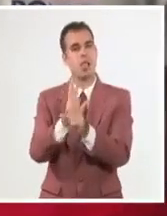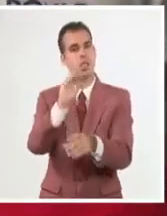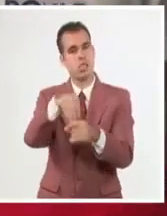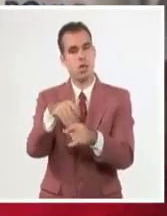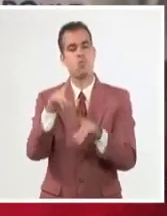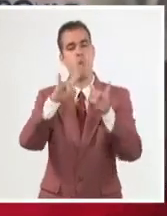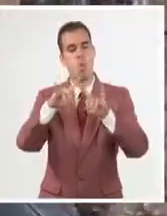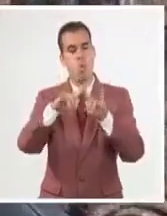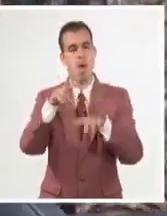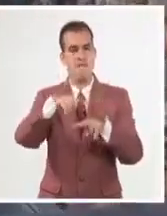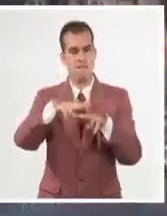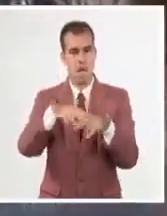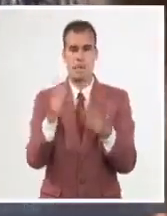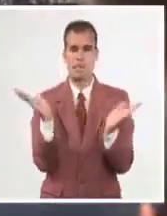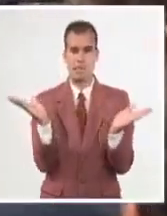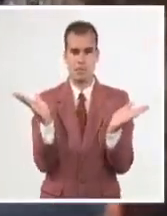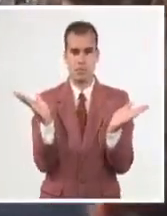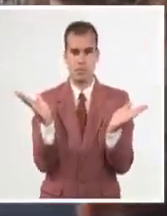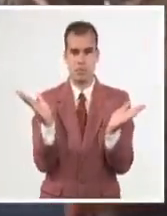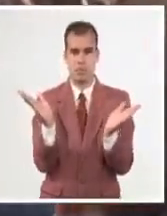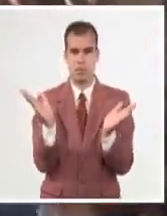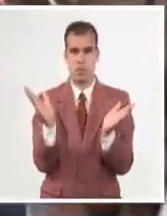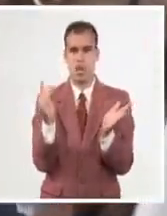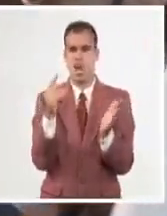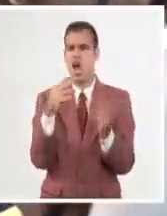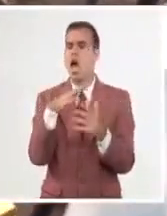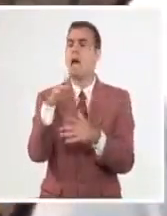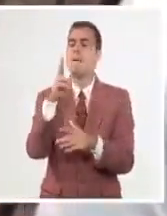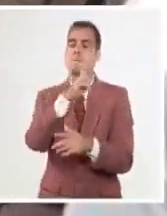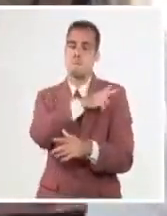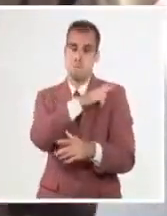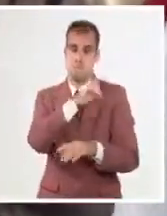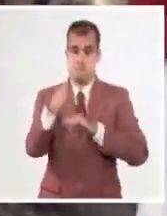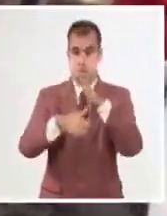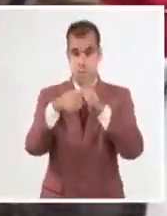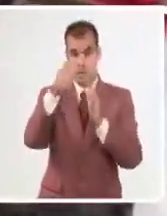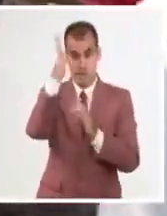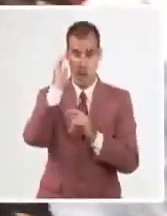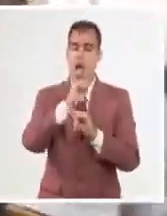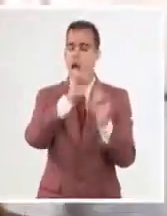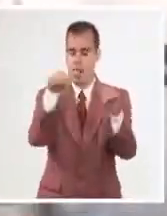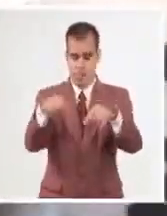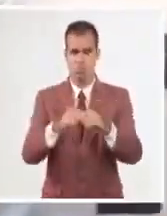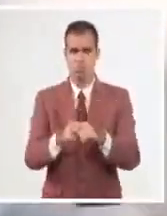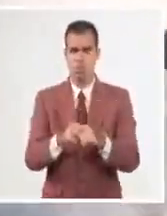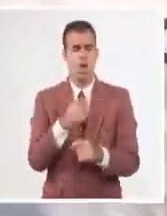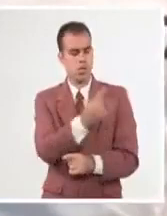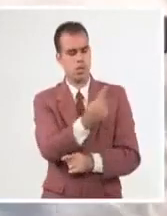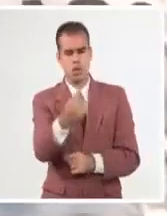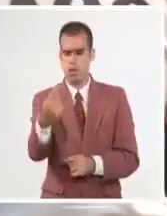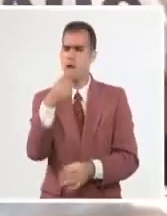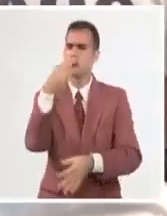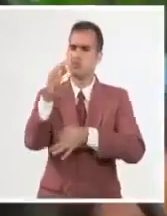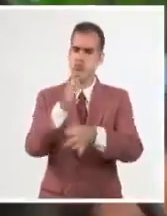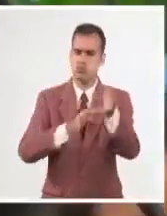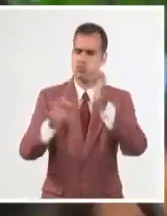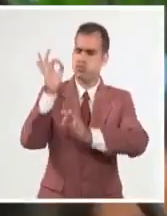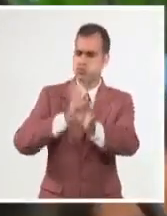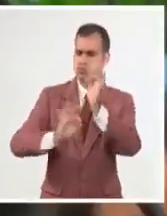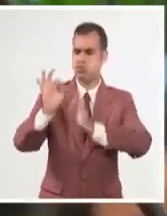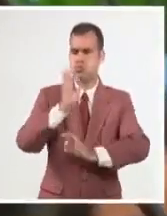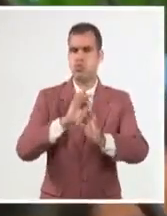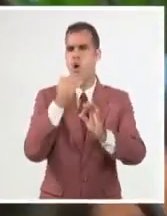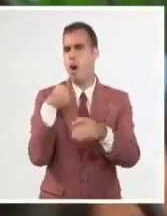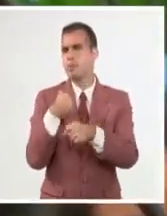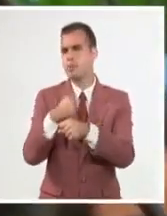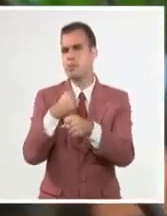con el presidente cubano. Un encuentro donde cada uno habló de sus experiencias personales, tanto en centros de aislamiento como en el trabajo